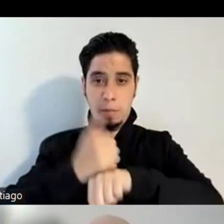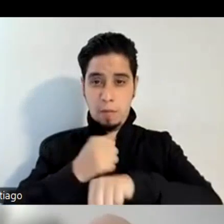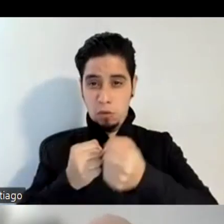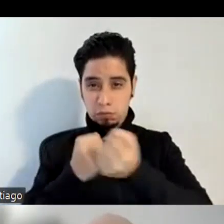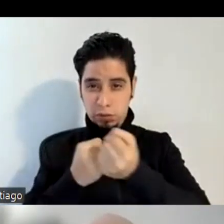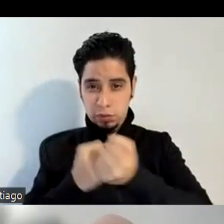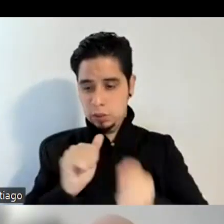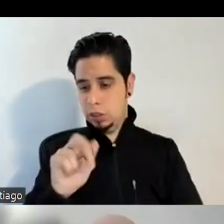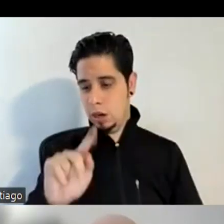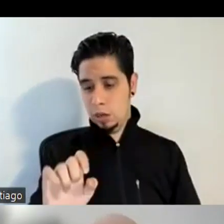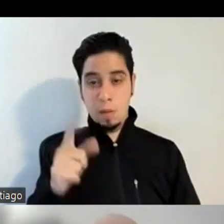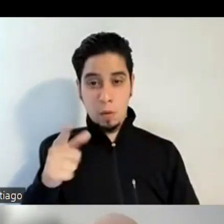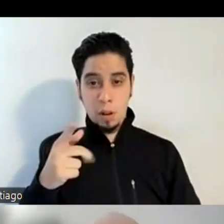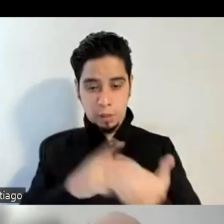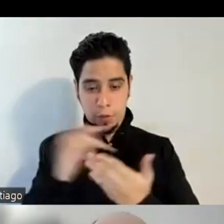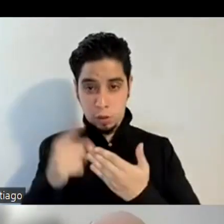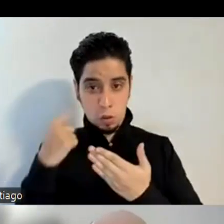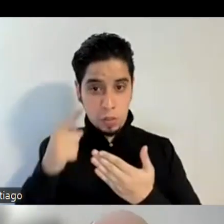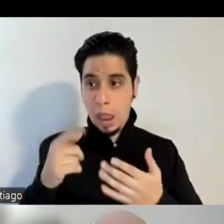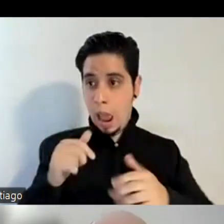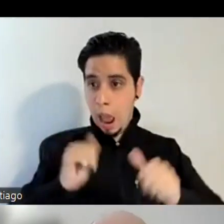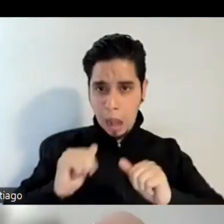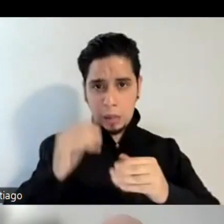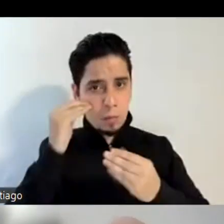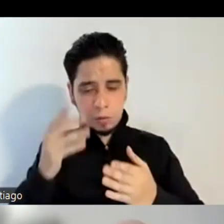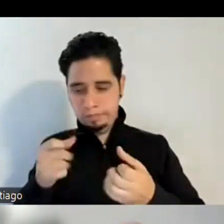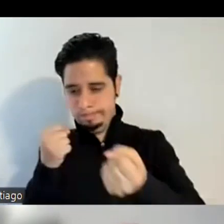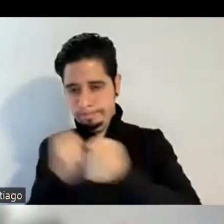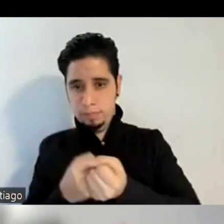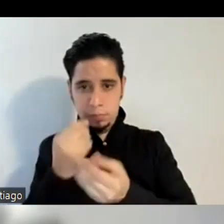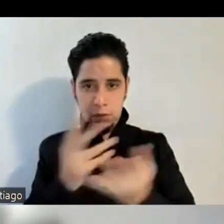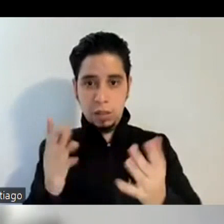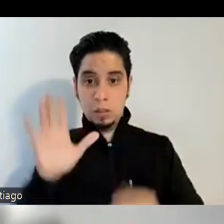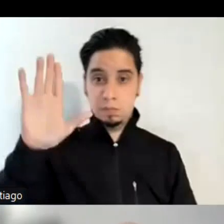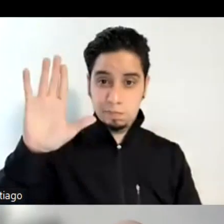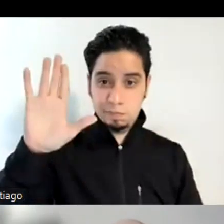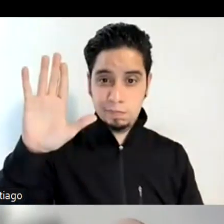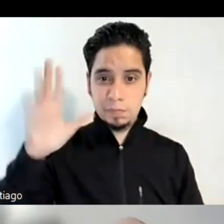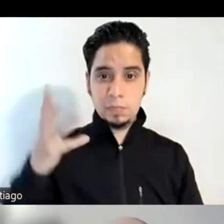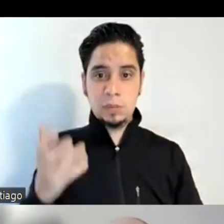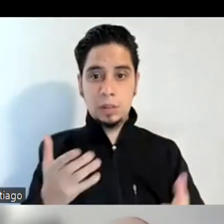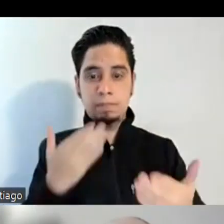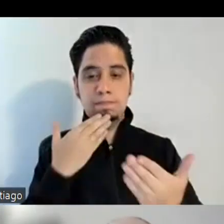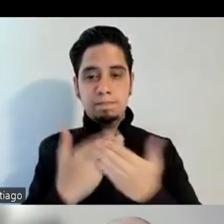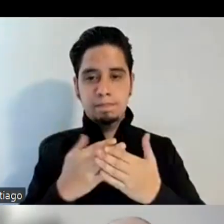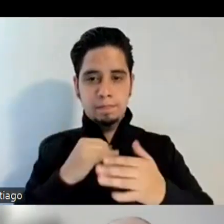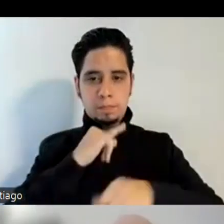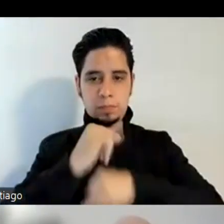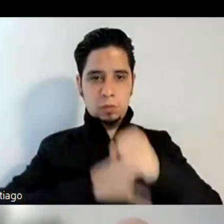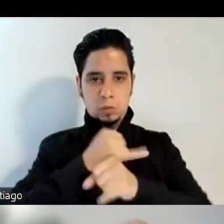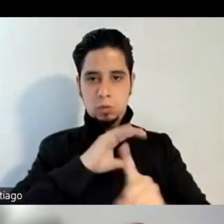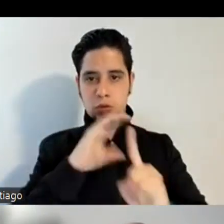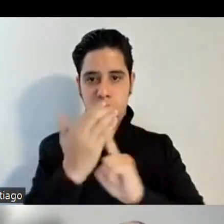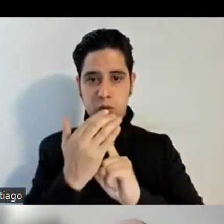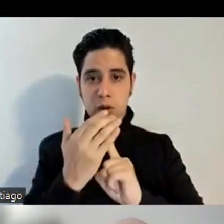apoyar este proyecto de difusión de las artes en Puerto Rico. Y yo, perdóname, yo quiero agradecer al Instituto de Cultura. Sí.